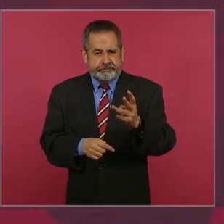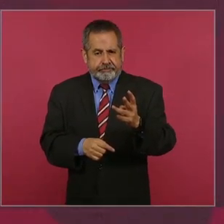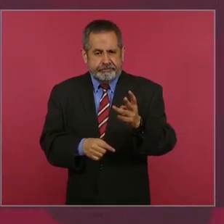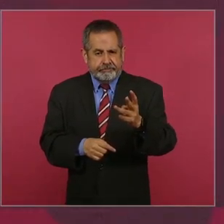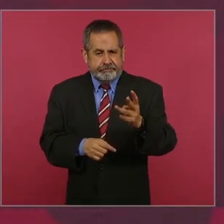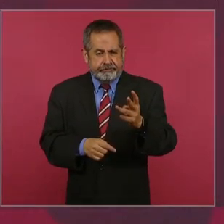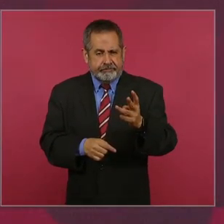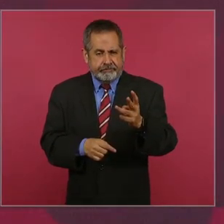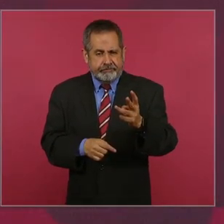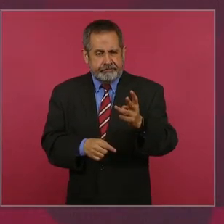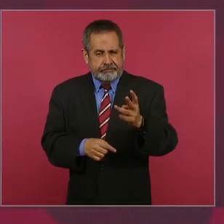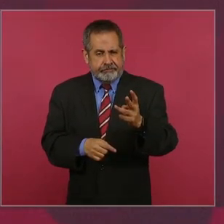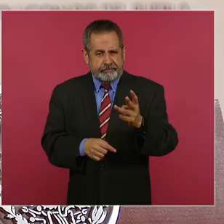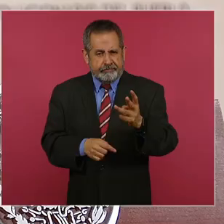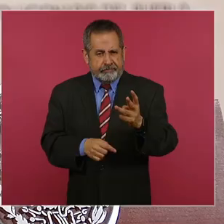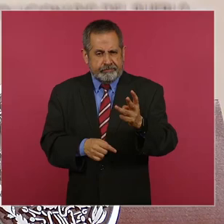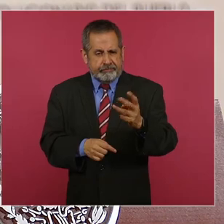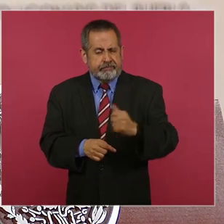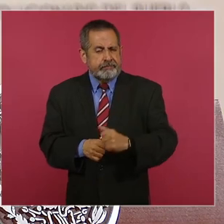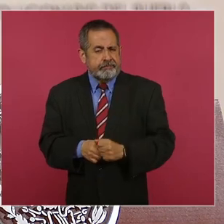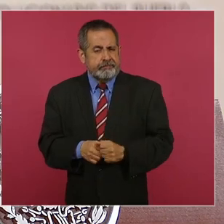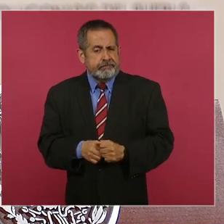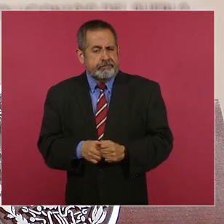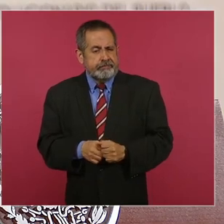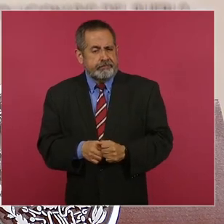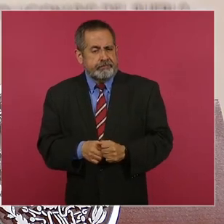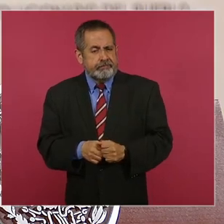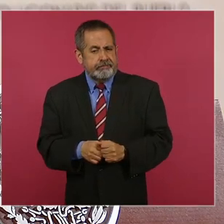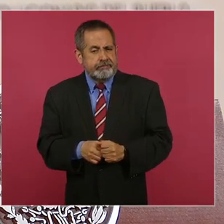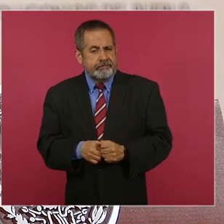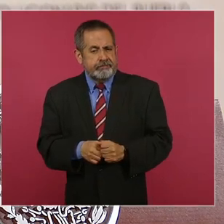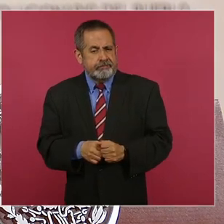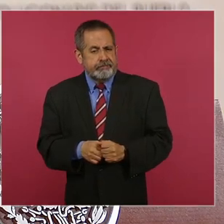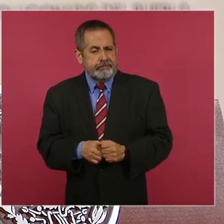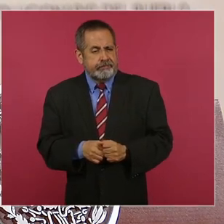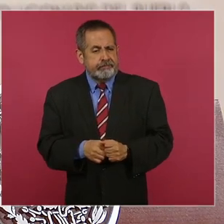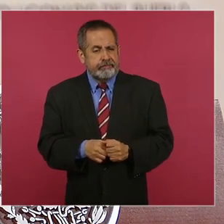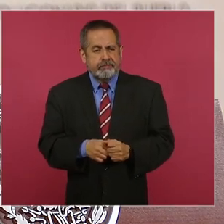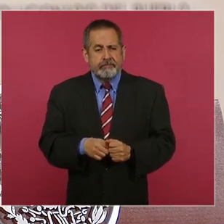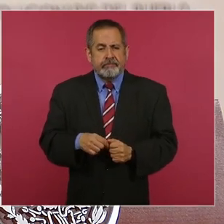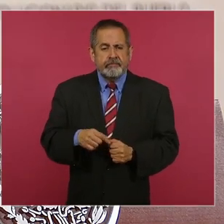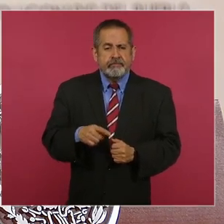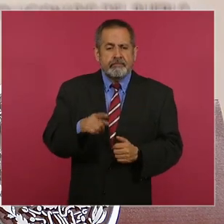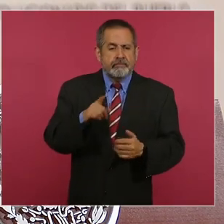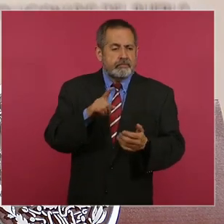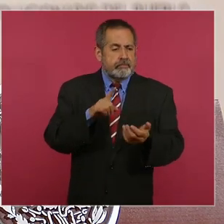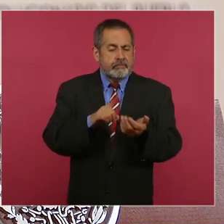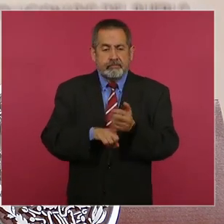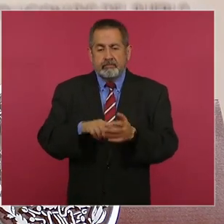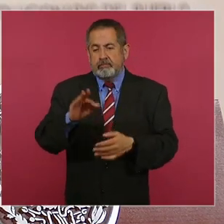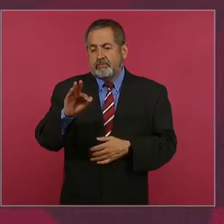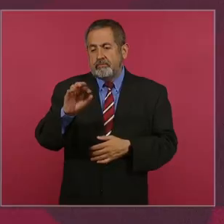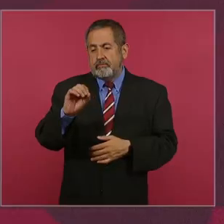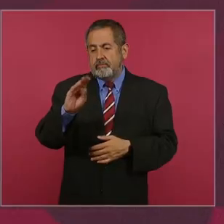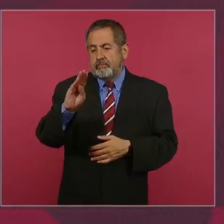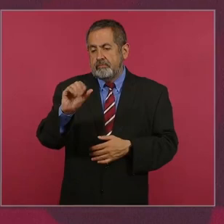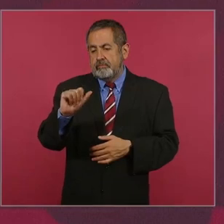se va a dejar de pagar el fobaproa y